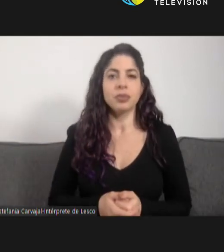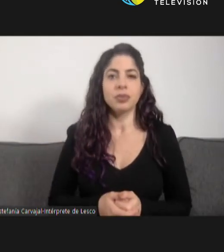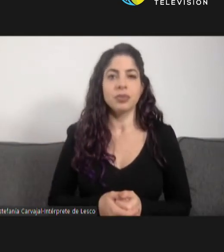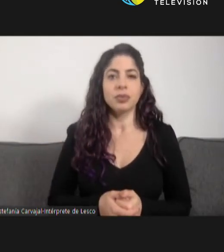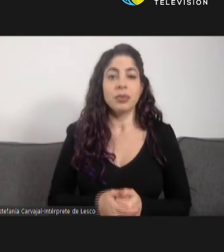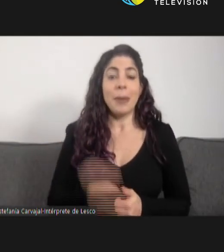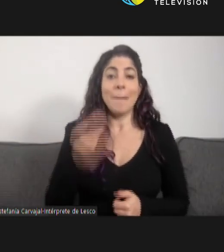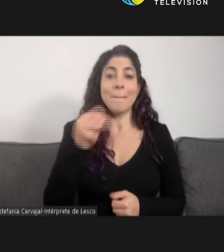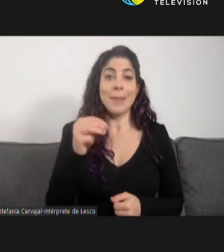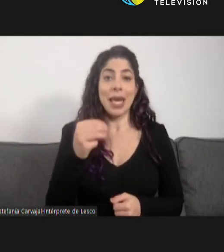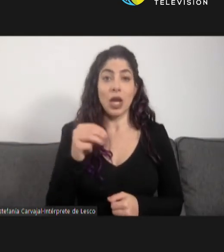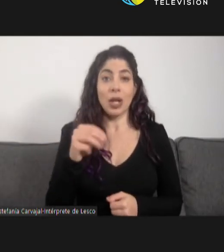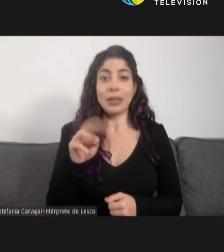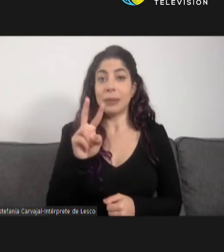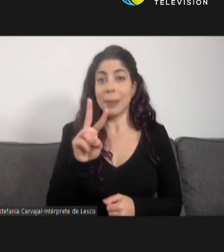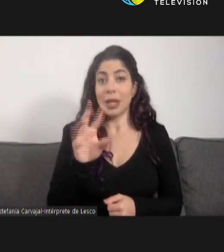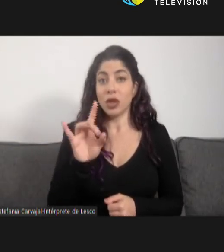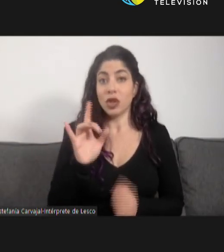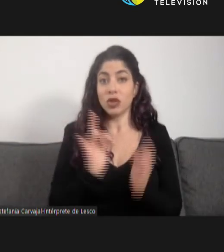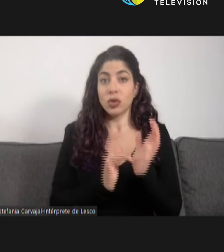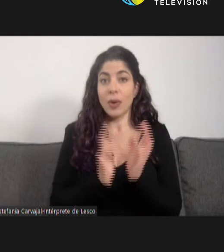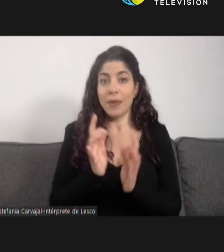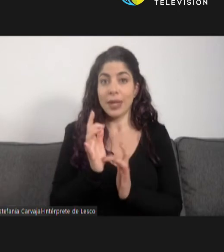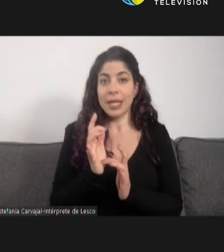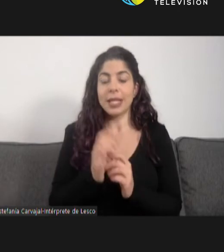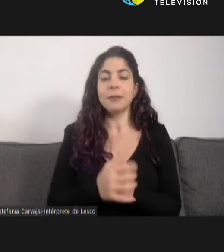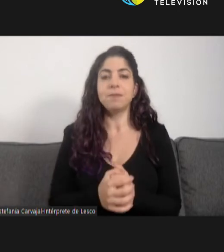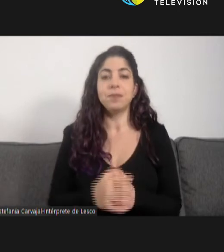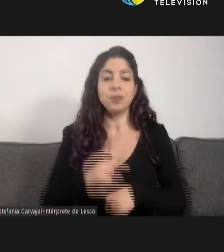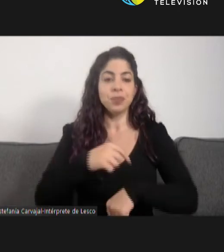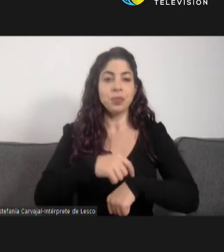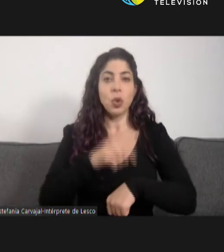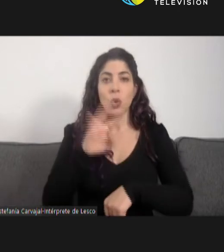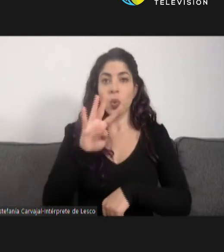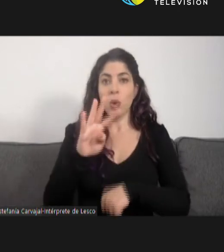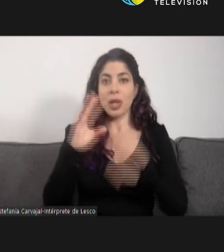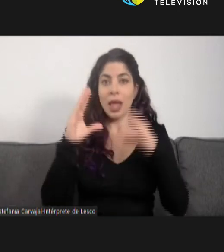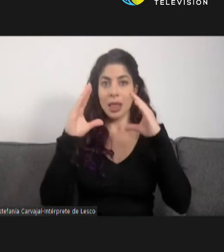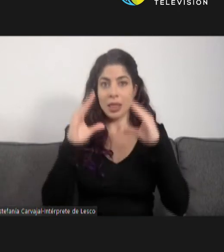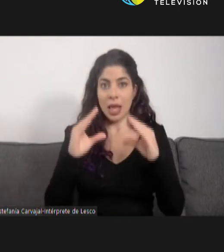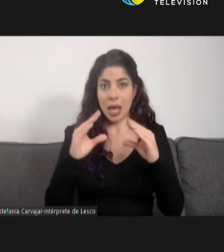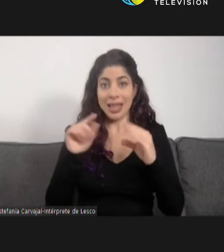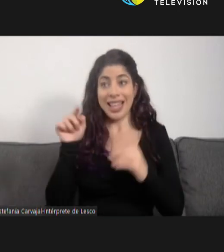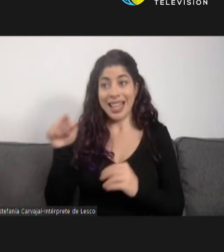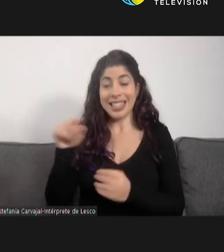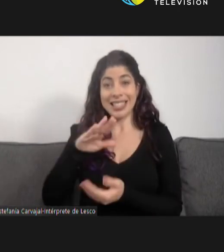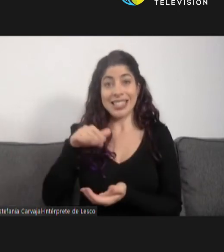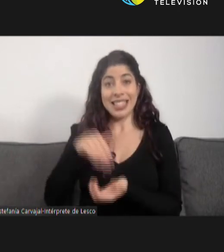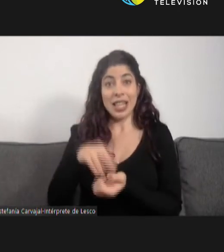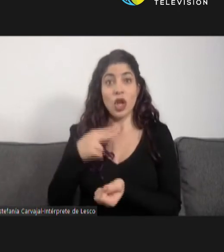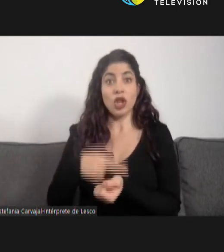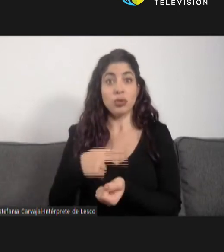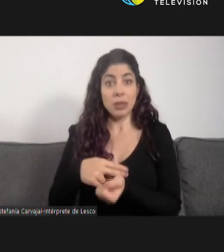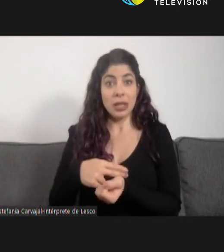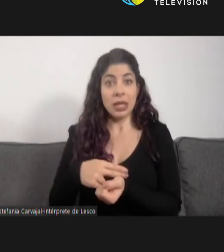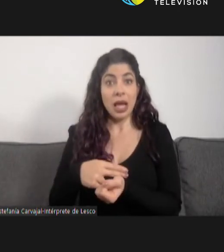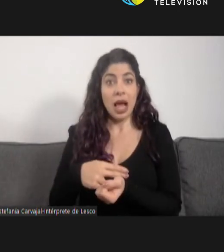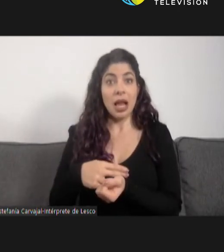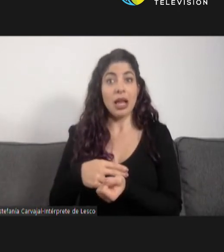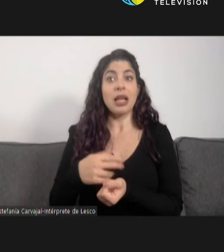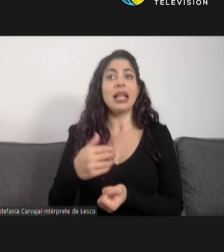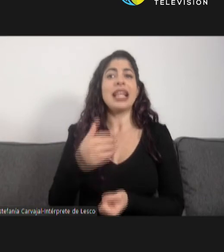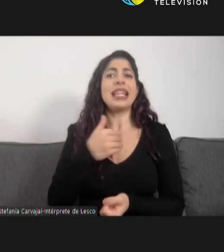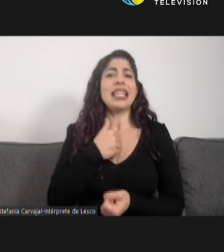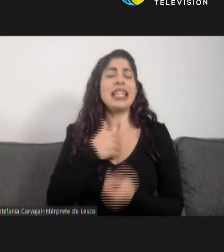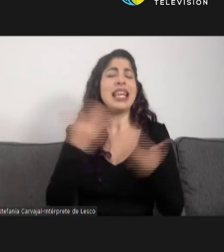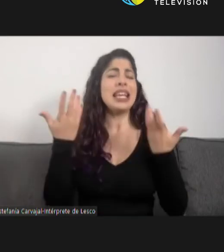Este miércoles, 28 de abril, a las 4 de la tarde, ese centro hospitalario estaba ya con una